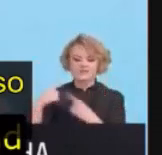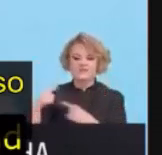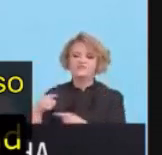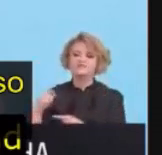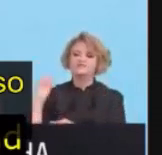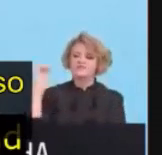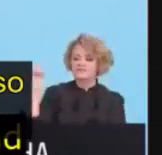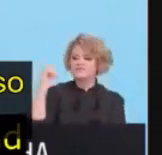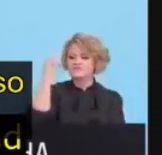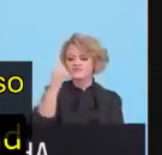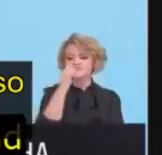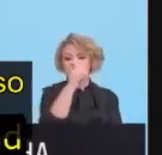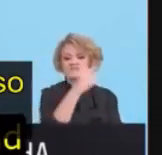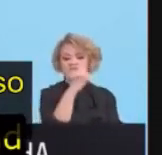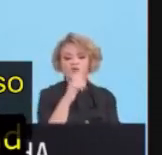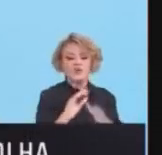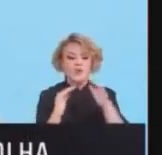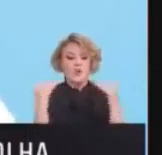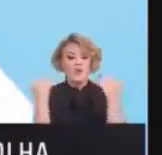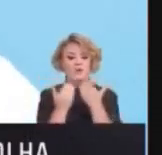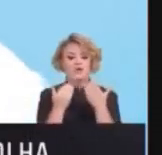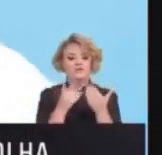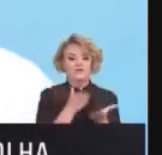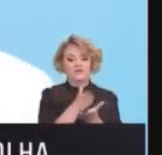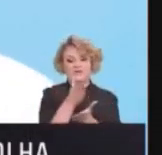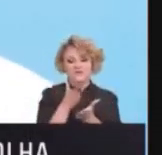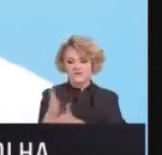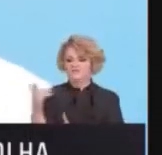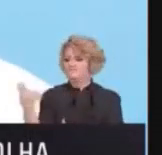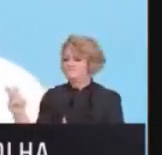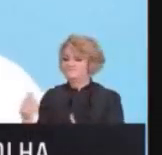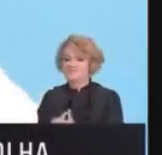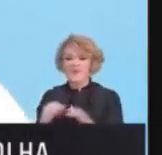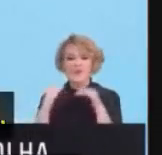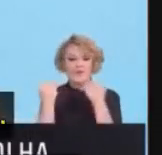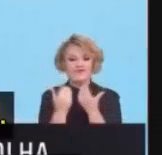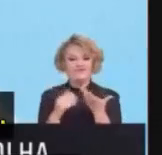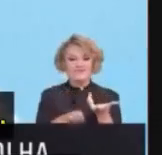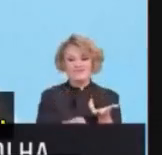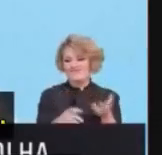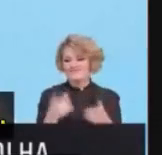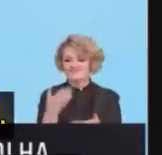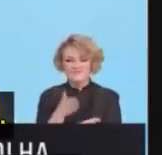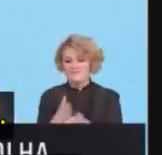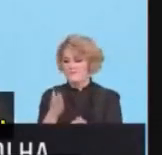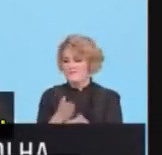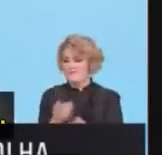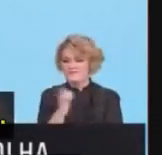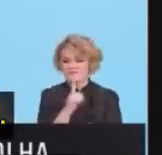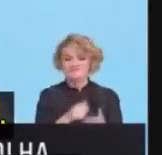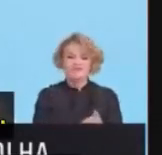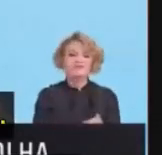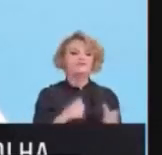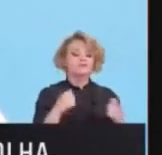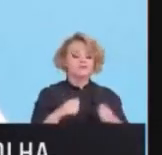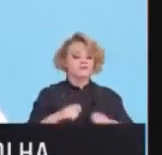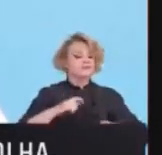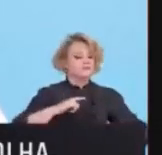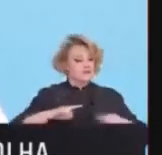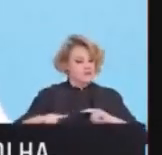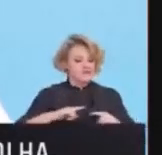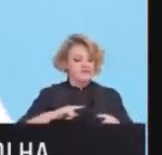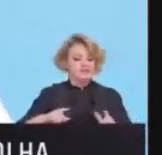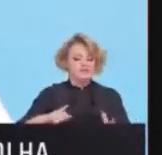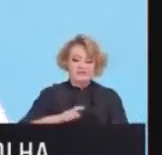el profeta de los pobres brasileños pidiendo un gobierno un solo gobierno mundial efectivamente haciéndole